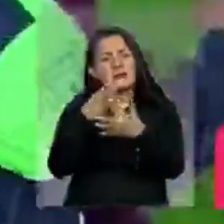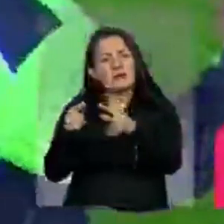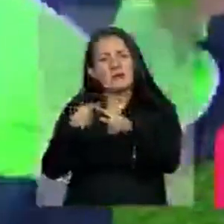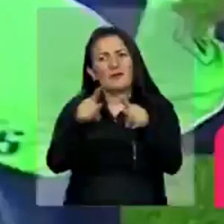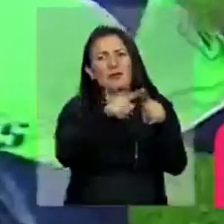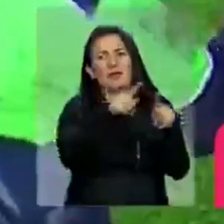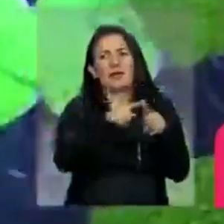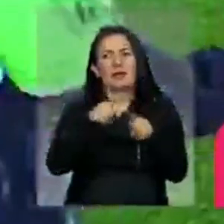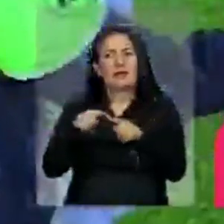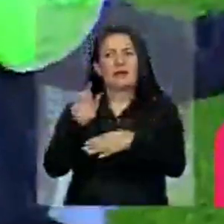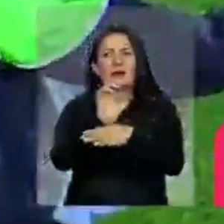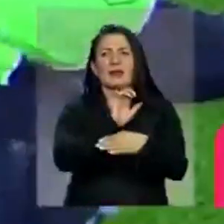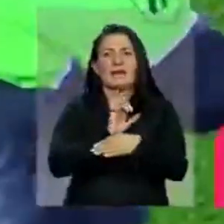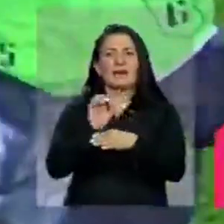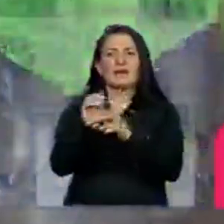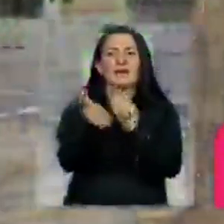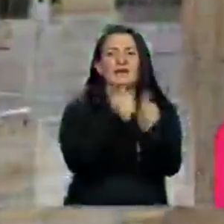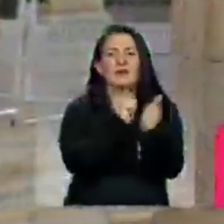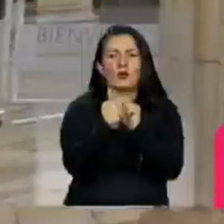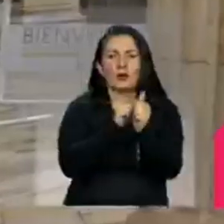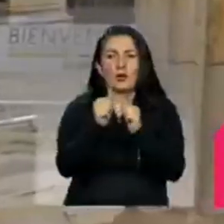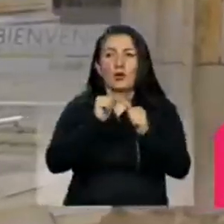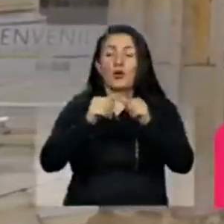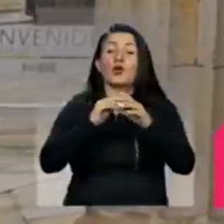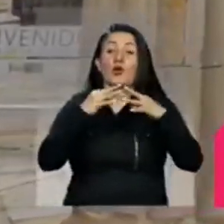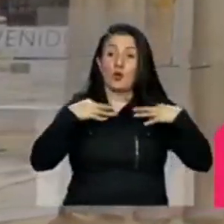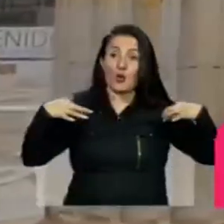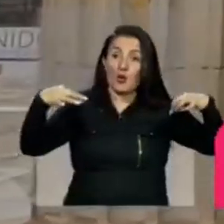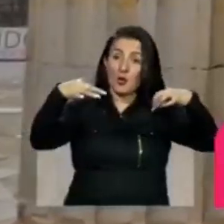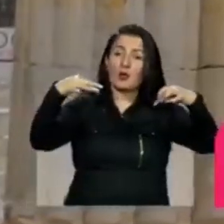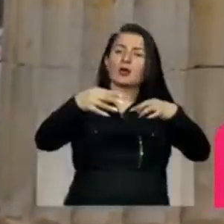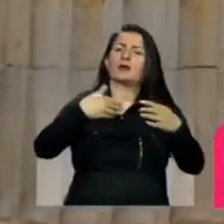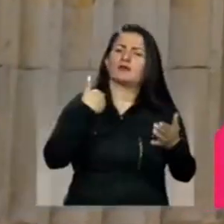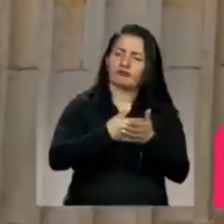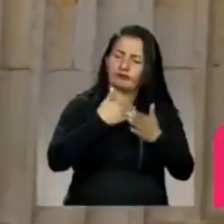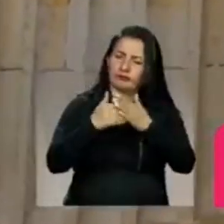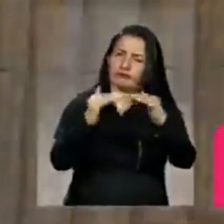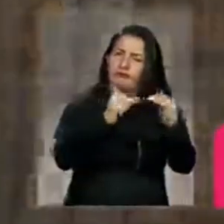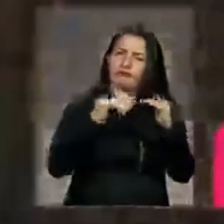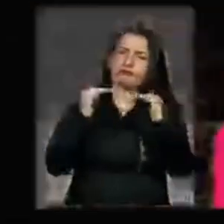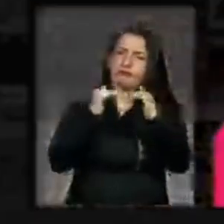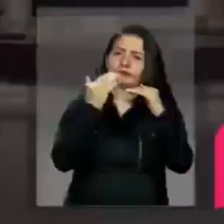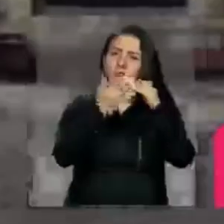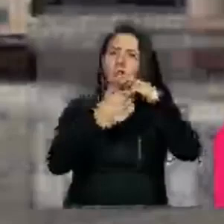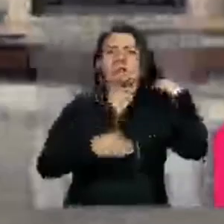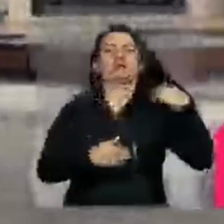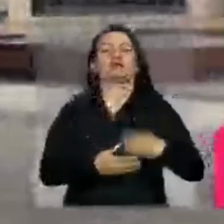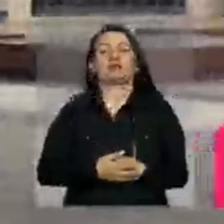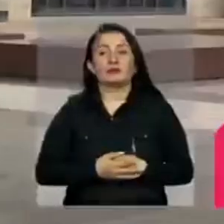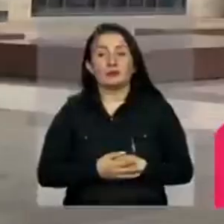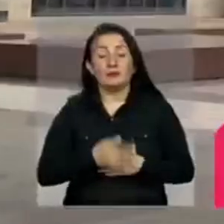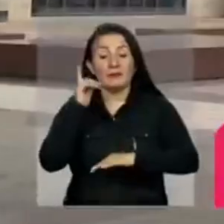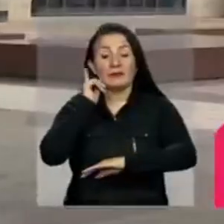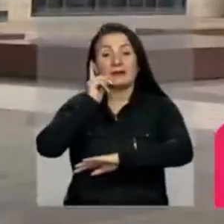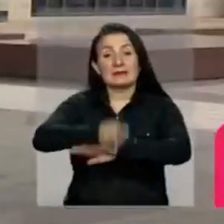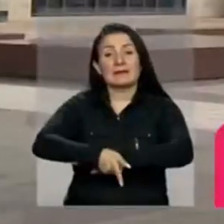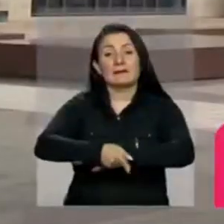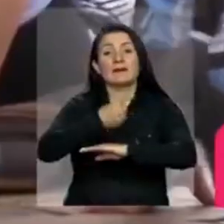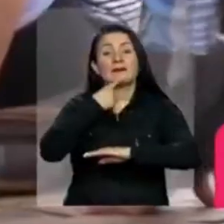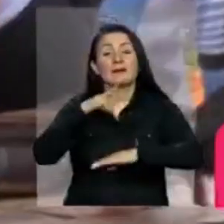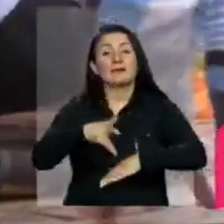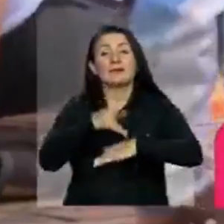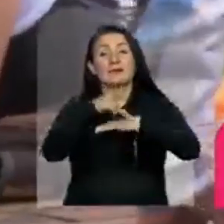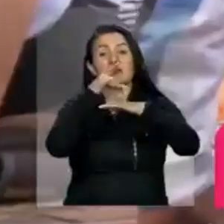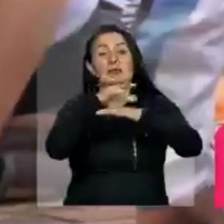diferentes entes deportivos del país, así como el Congreso de la República, garanticen la igualdad de género. La sentencia exhorta al Ministerio